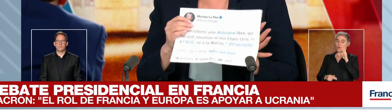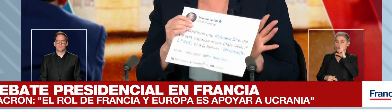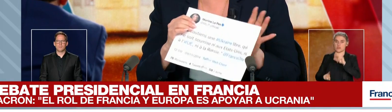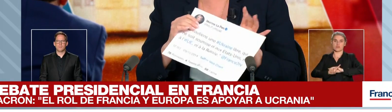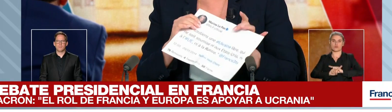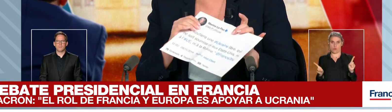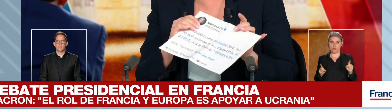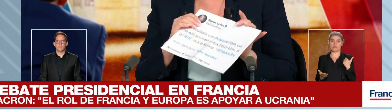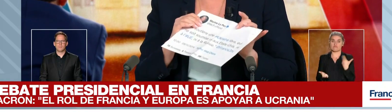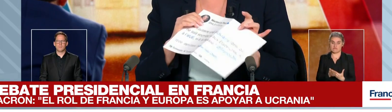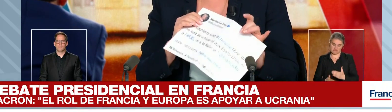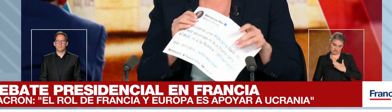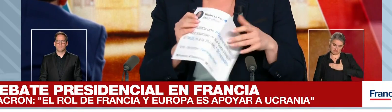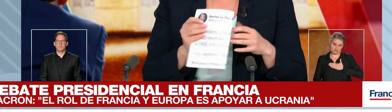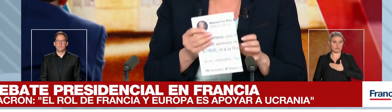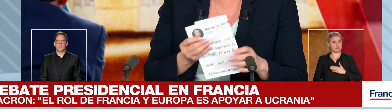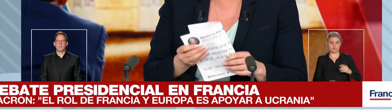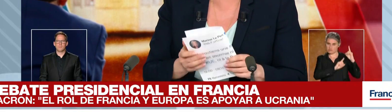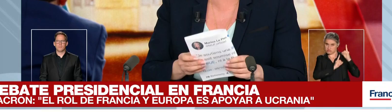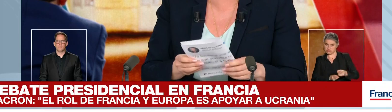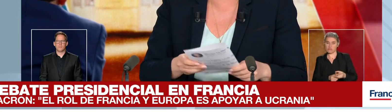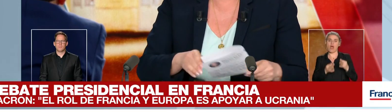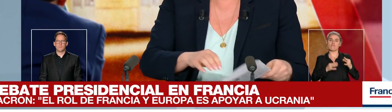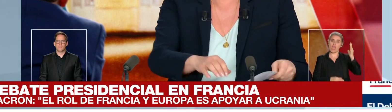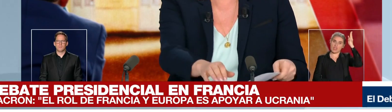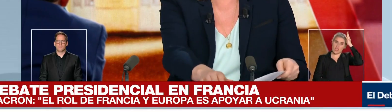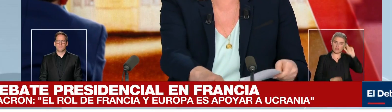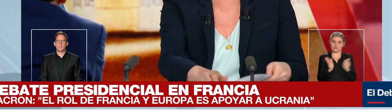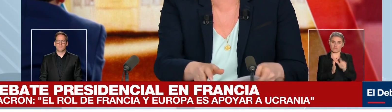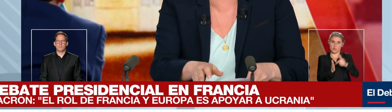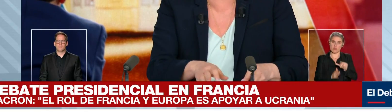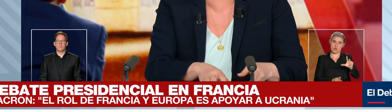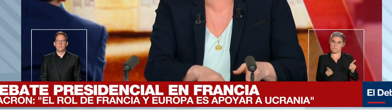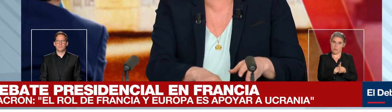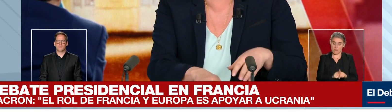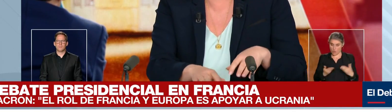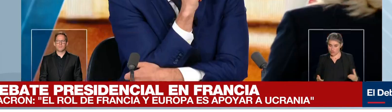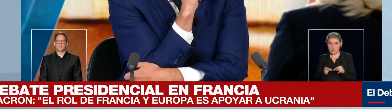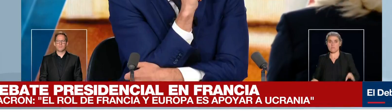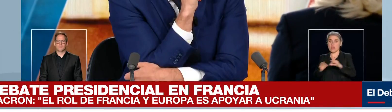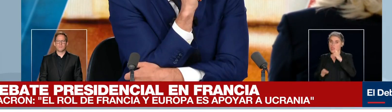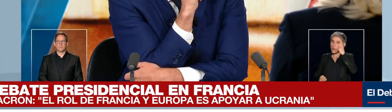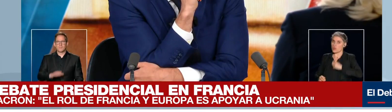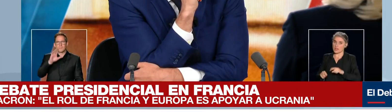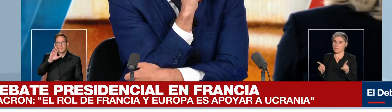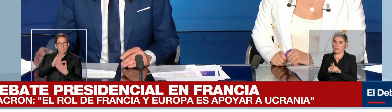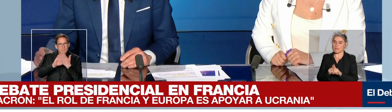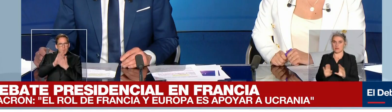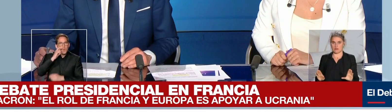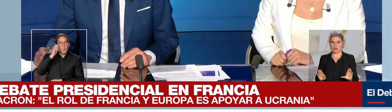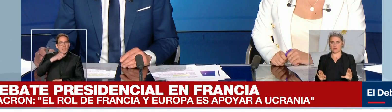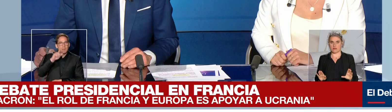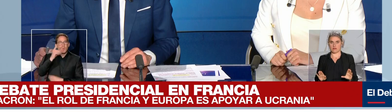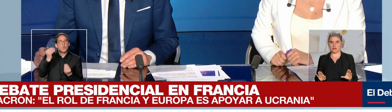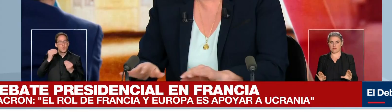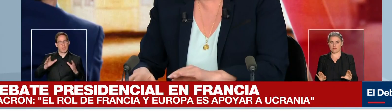a Rusia. Esta es mi posición. Es la misma. Fue la misma que tuve con Irak en 2003, la misma que tengo hoy con Ucrania. Una